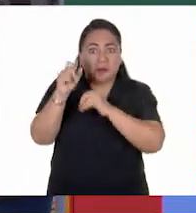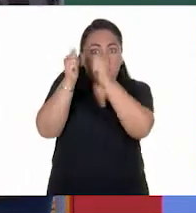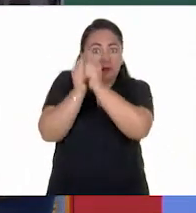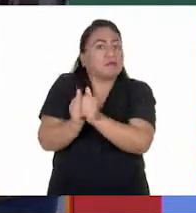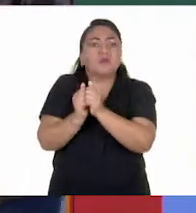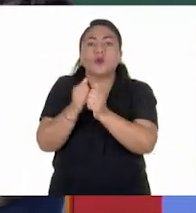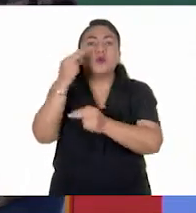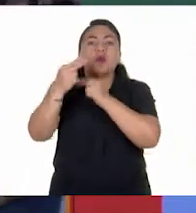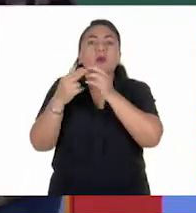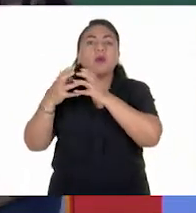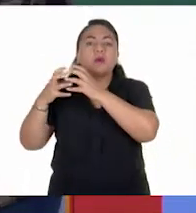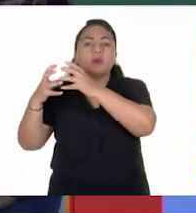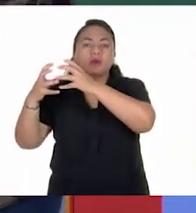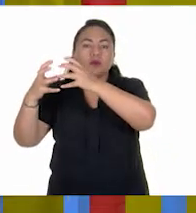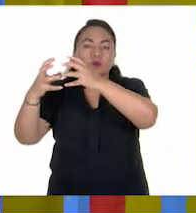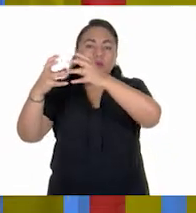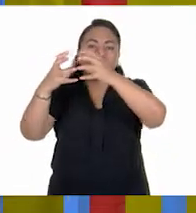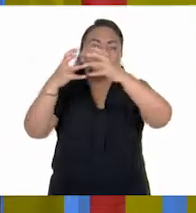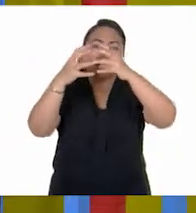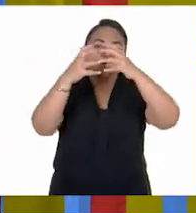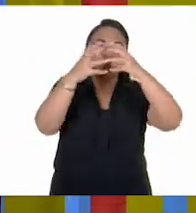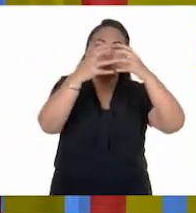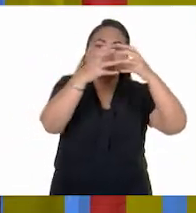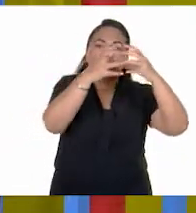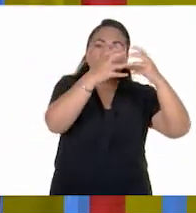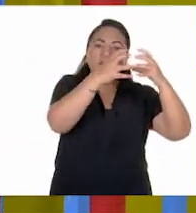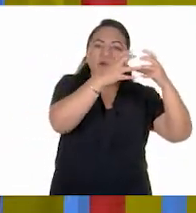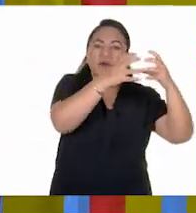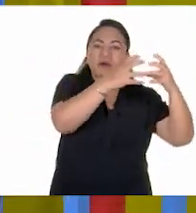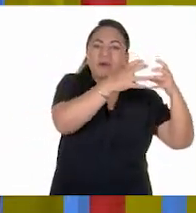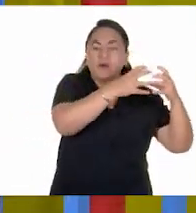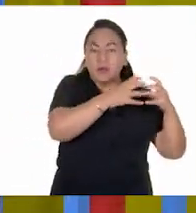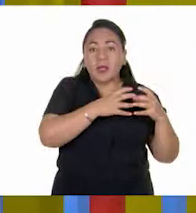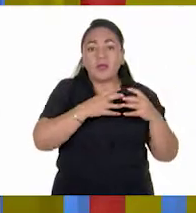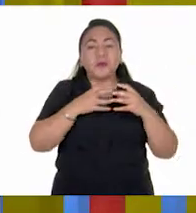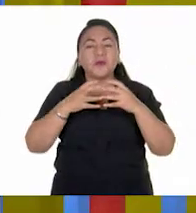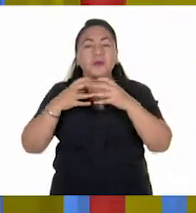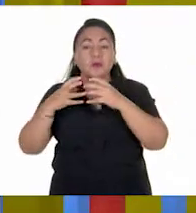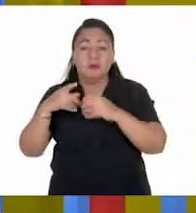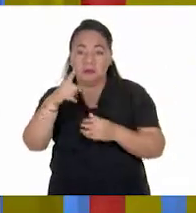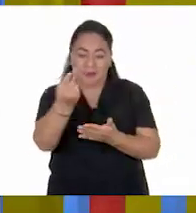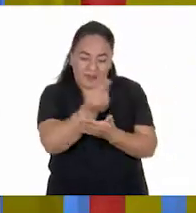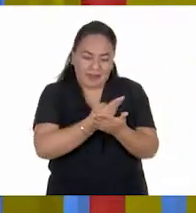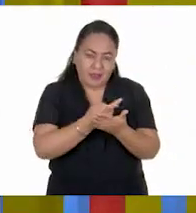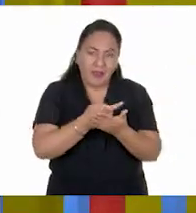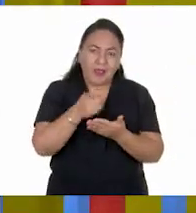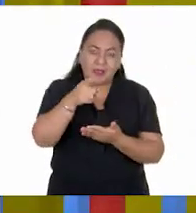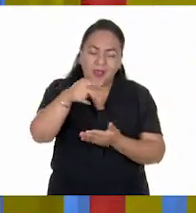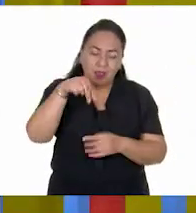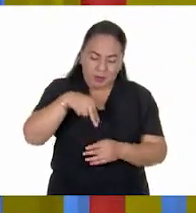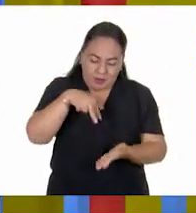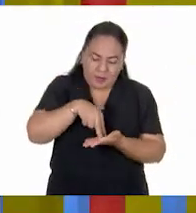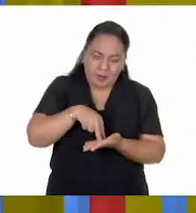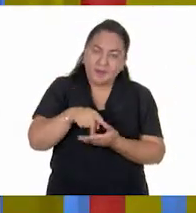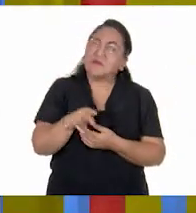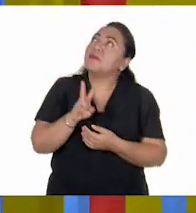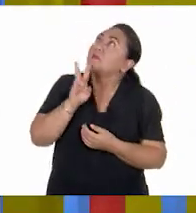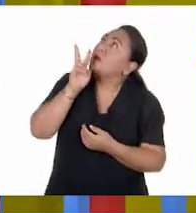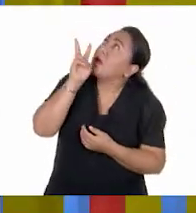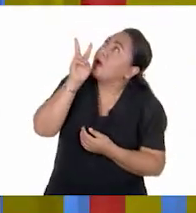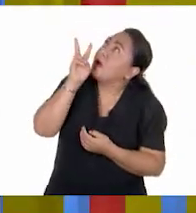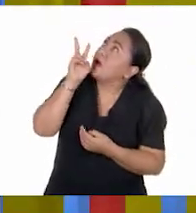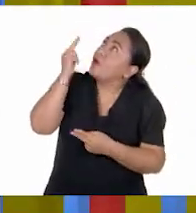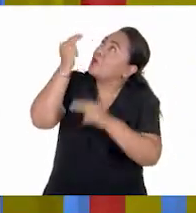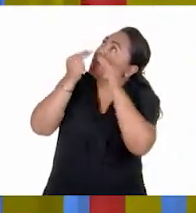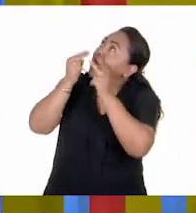moviendo. Exactamente, Pili. Si nosotros dibujamos una nube que estamos viendo en cierto momento del día,